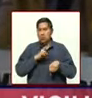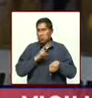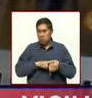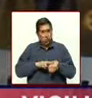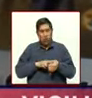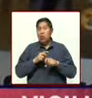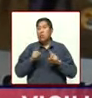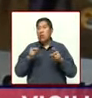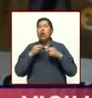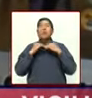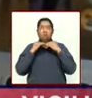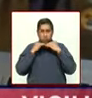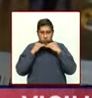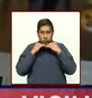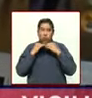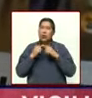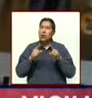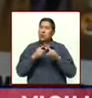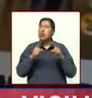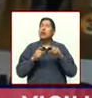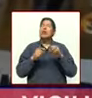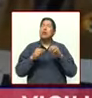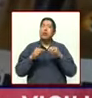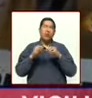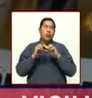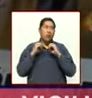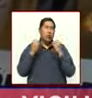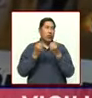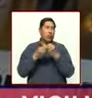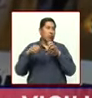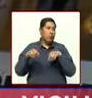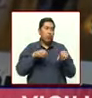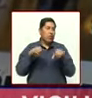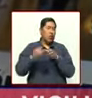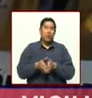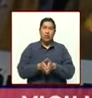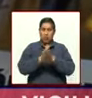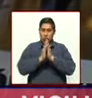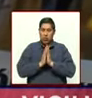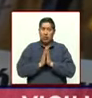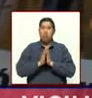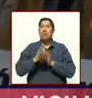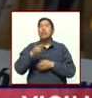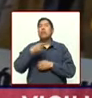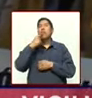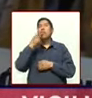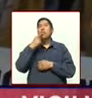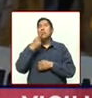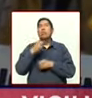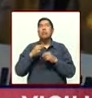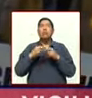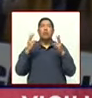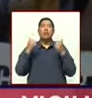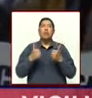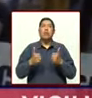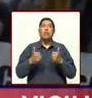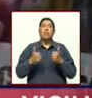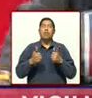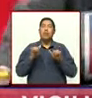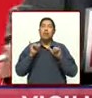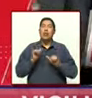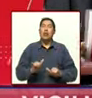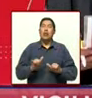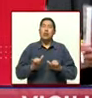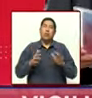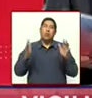pero hay vigila por parte de distintas organizaciones sociales realizando este pedido que acaban de decirles ellos. Muy bien, ahí estamos viendo, se van a